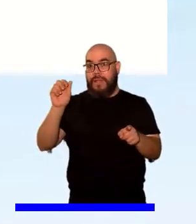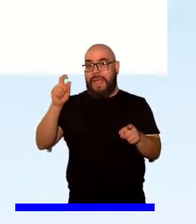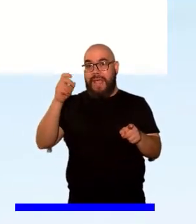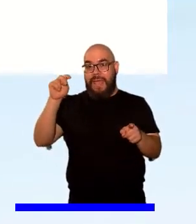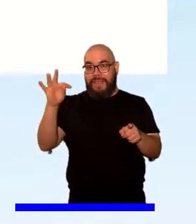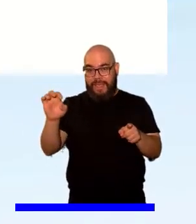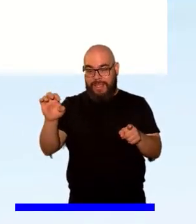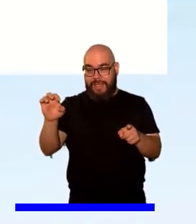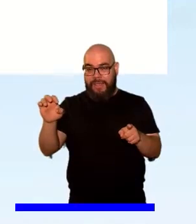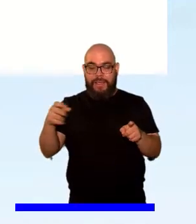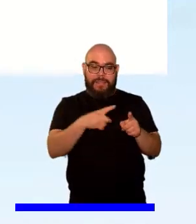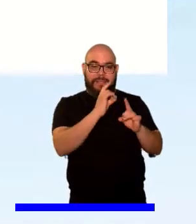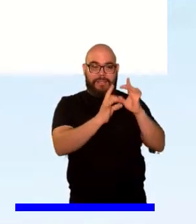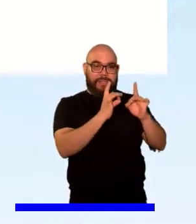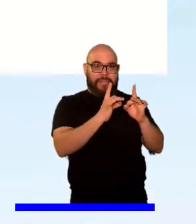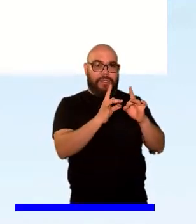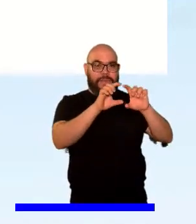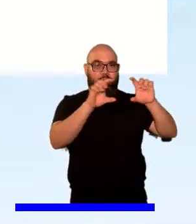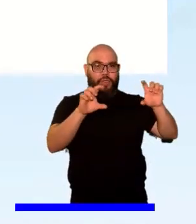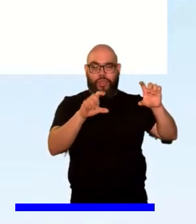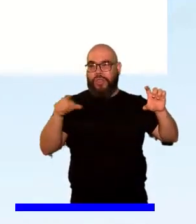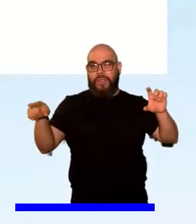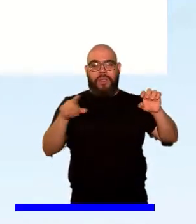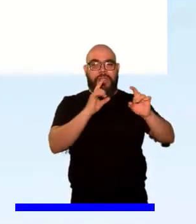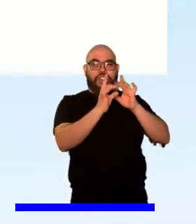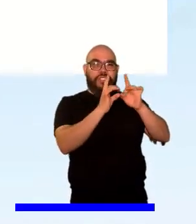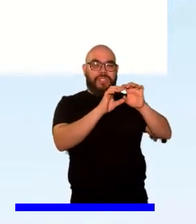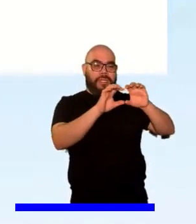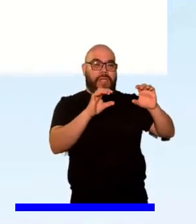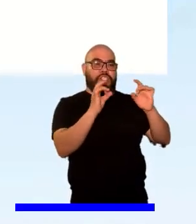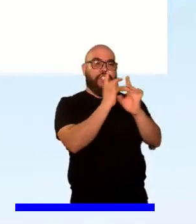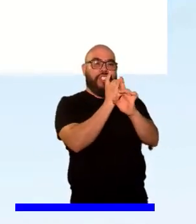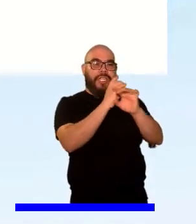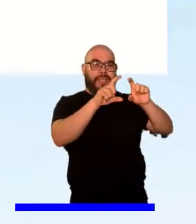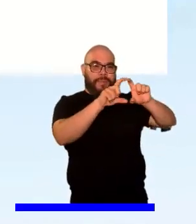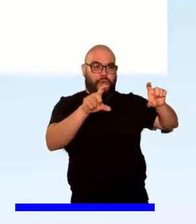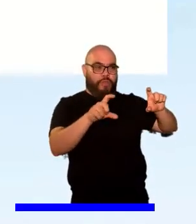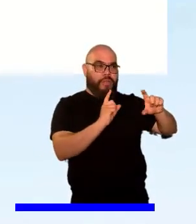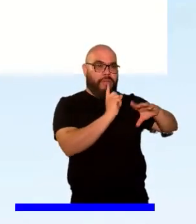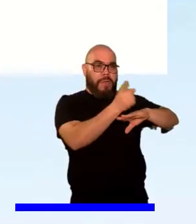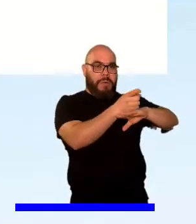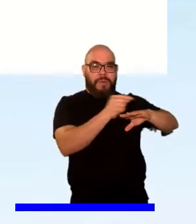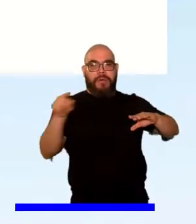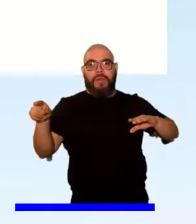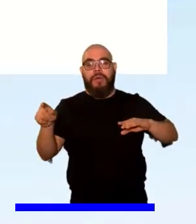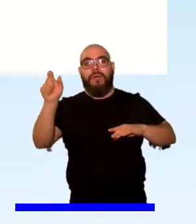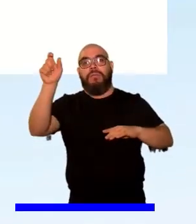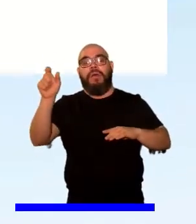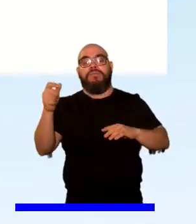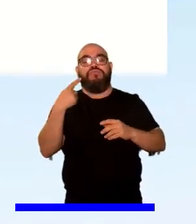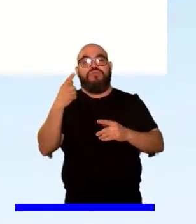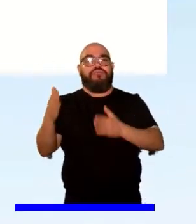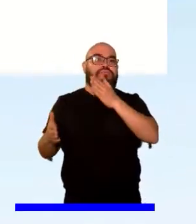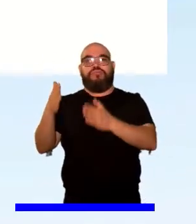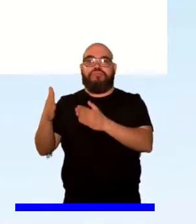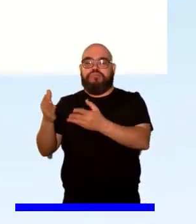normal. Pero para construir agentes hay diferentes formas. Como todo, hay formas fáciles y hay formas